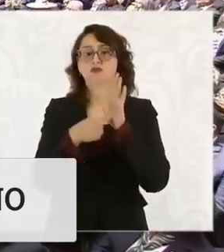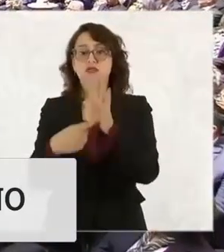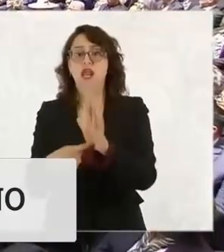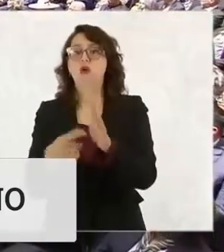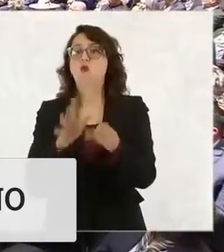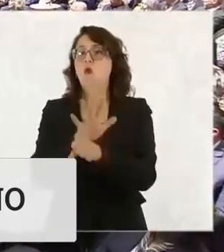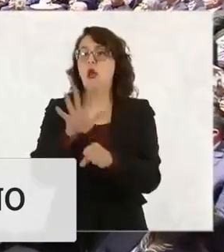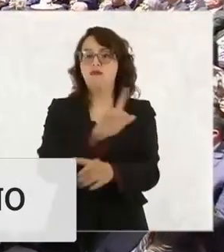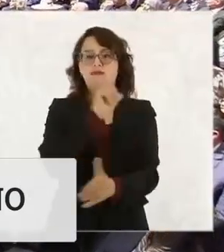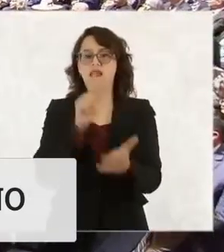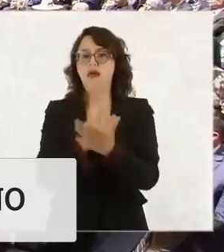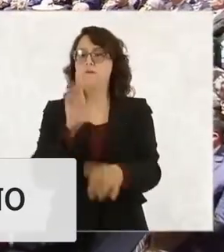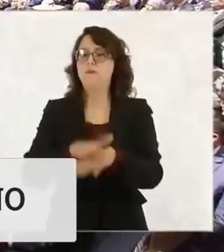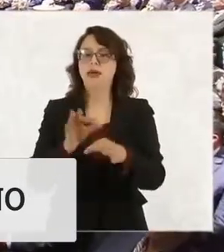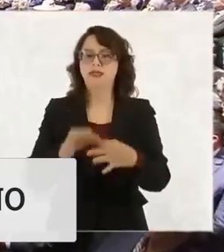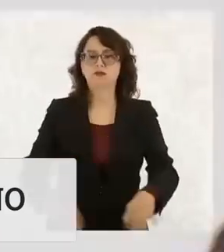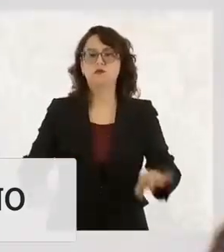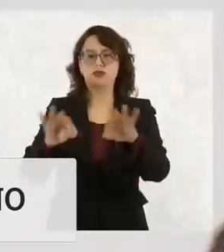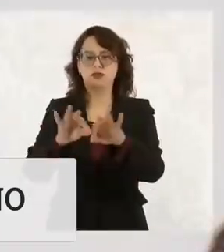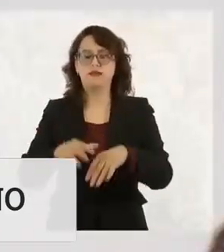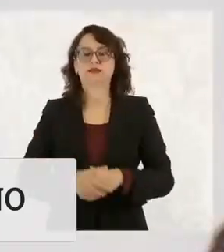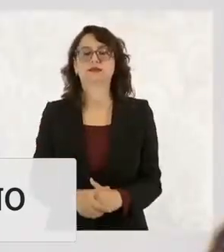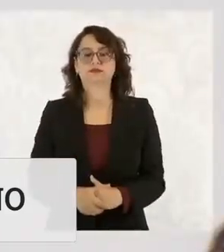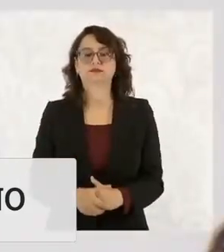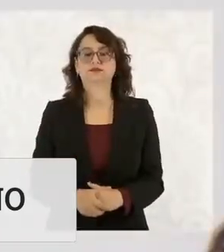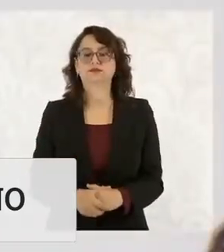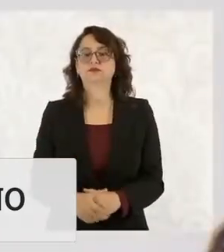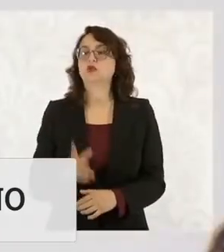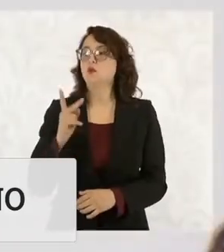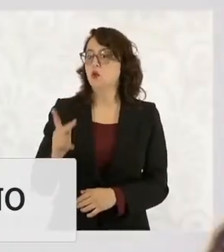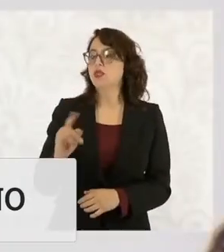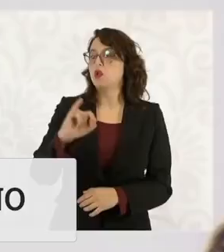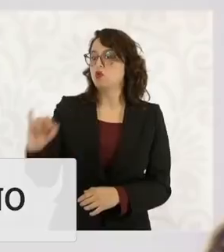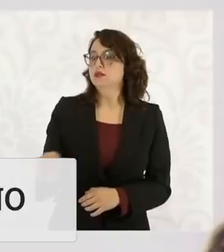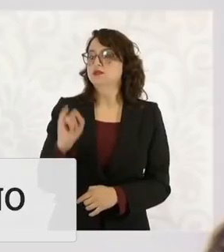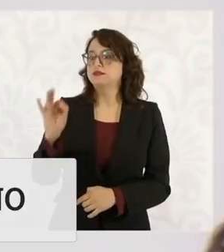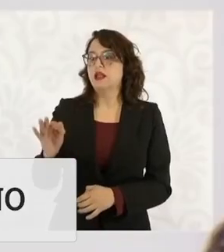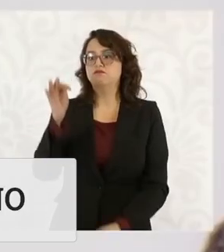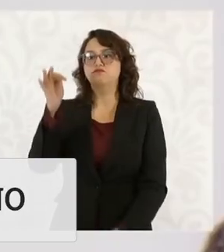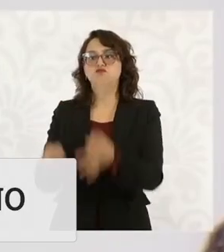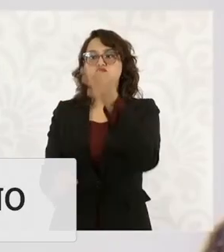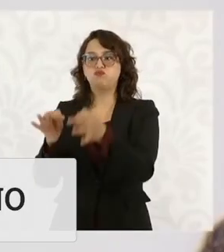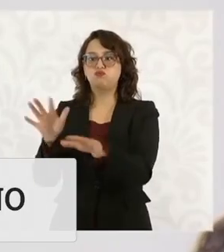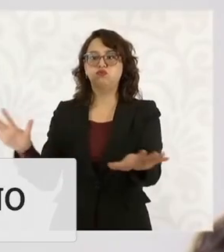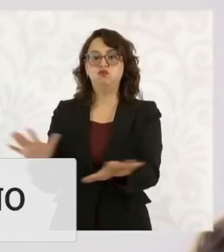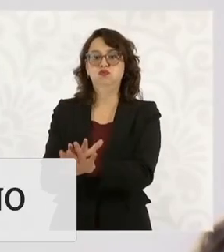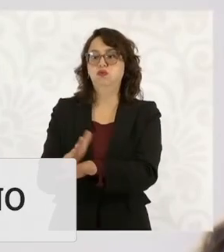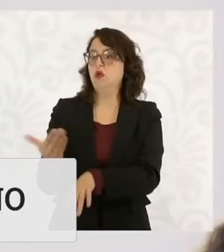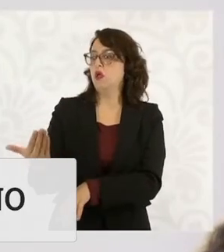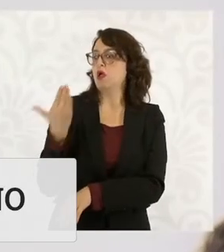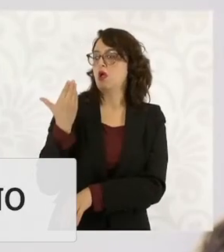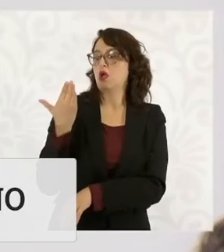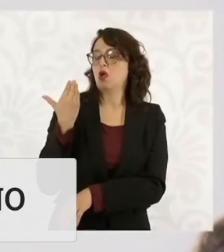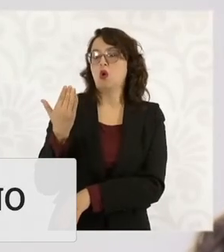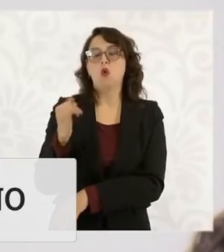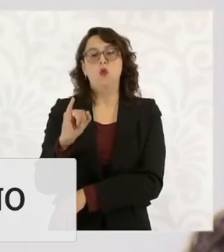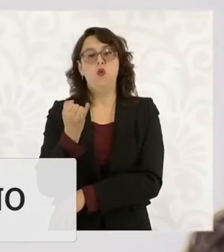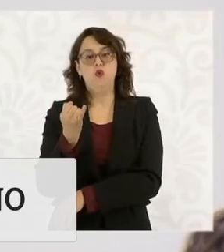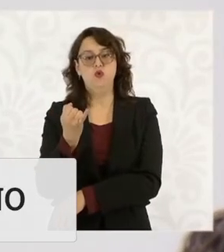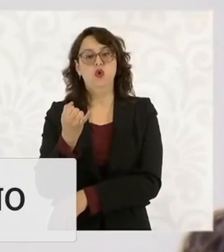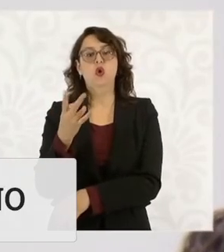importantes. 1. Reforma al Poder Judicial que permitió en junio de